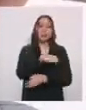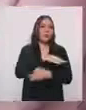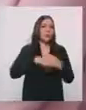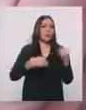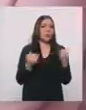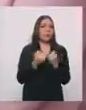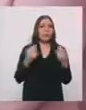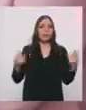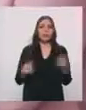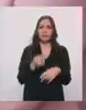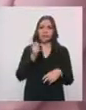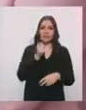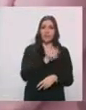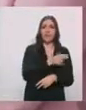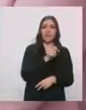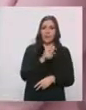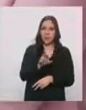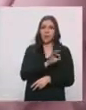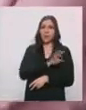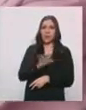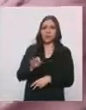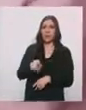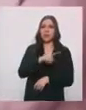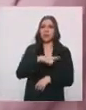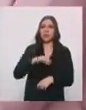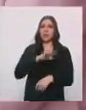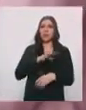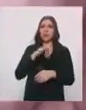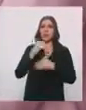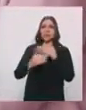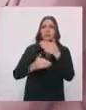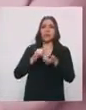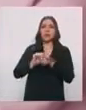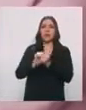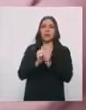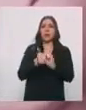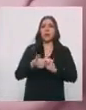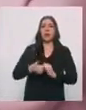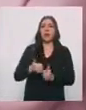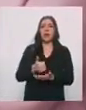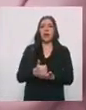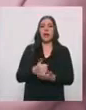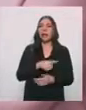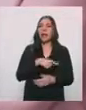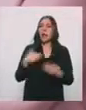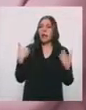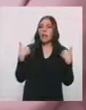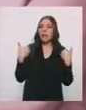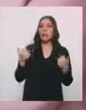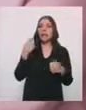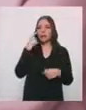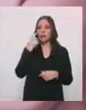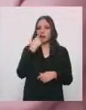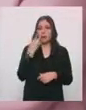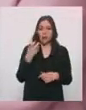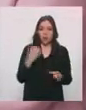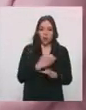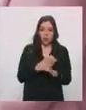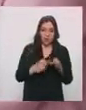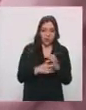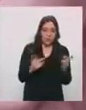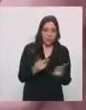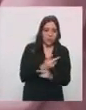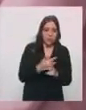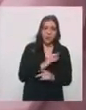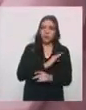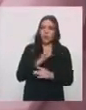nuestra experiencia, podemos activar o no ciertos mecanismos que nos ayuden a entender esa situación adversa, a ampliar nuestras redes de